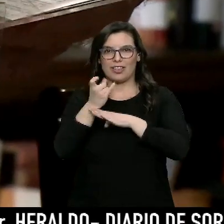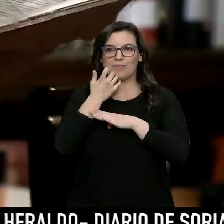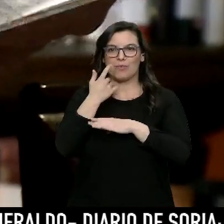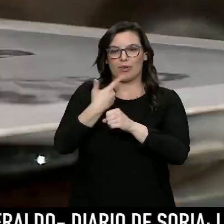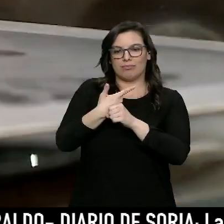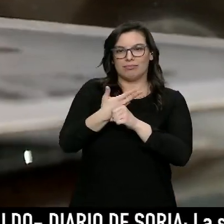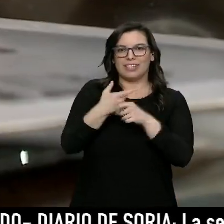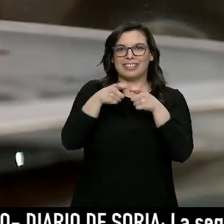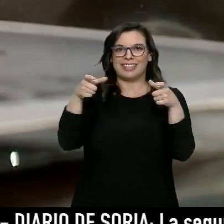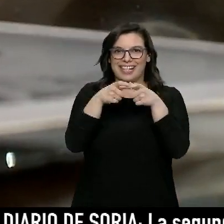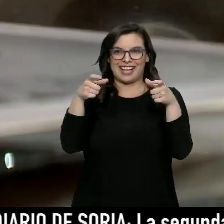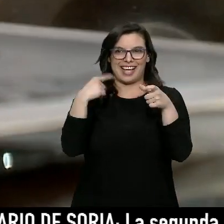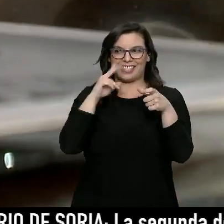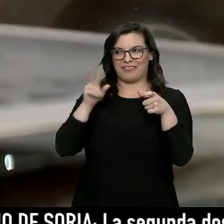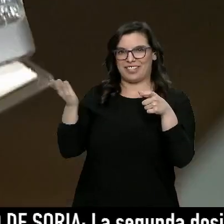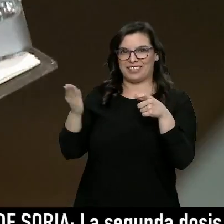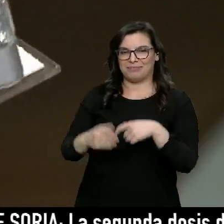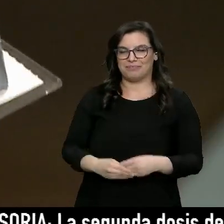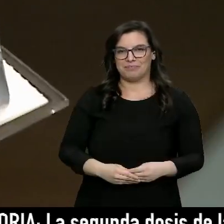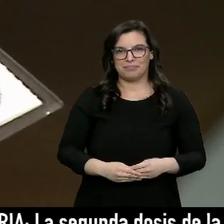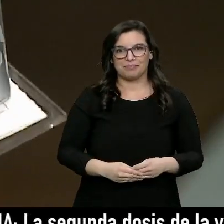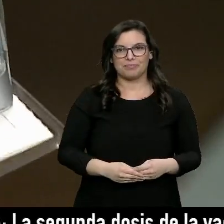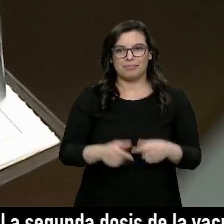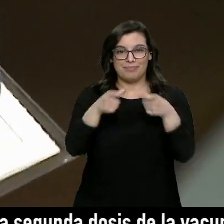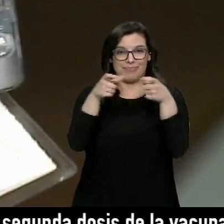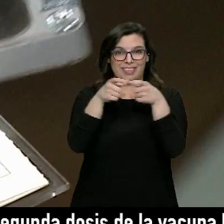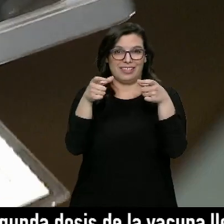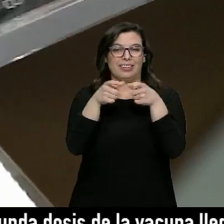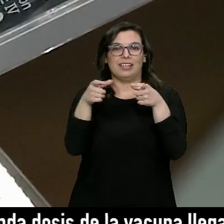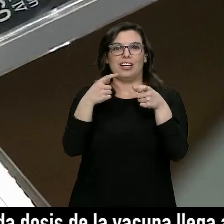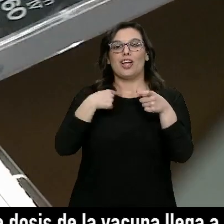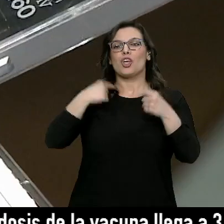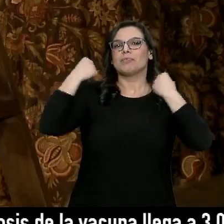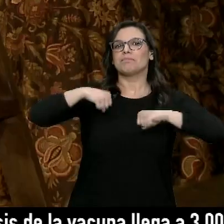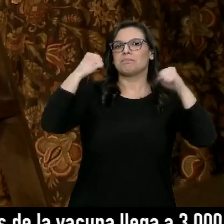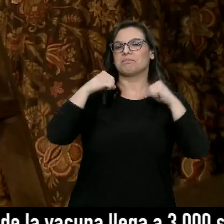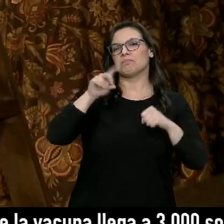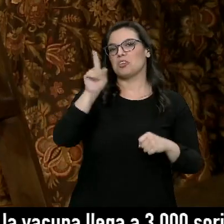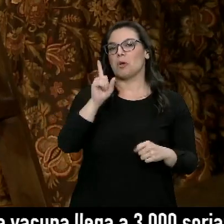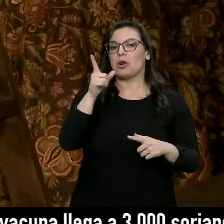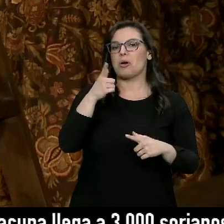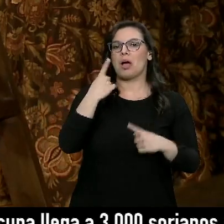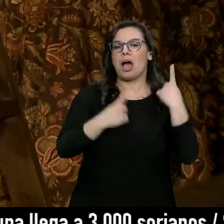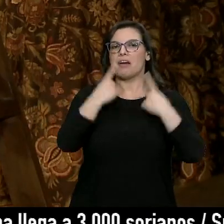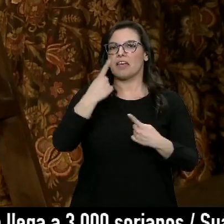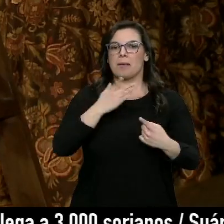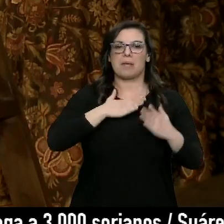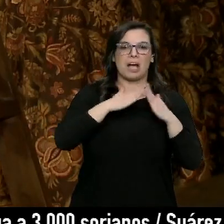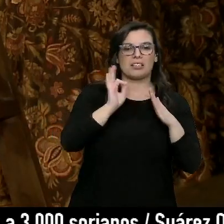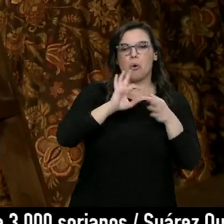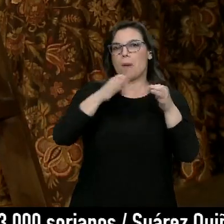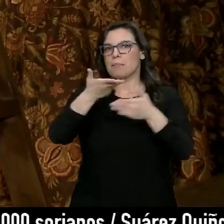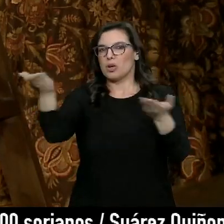guardaban 3 cassettes como este. No solía ensayar, pero sí que de vez en cuando en casa de unos amigos o en mi propia